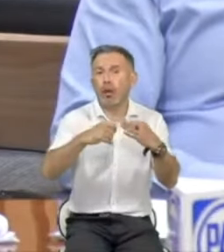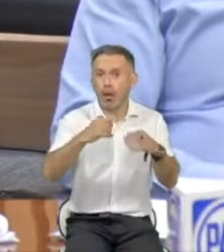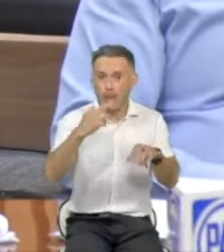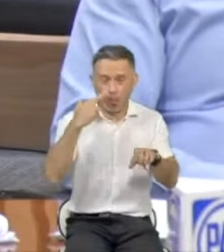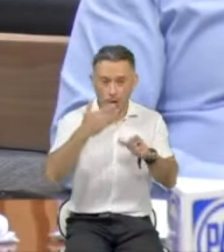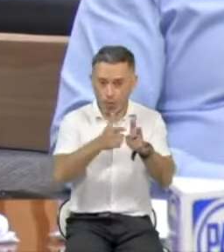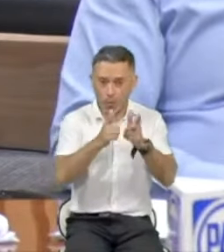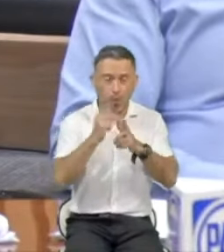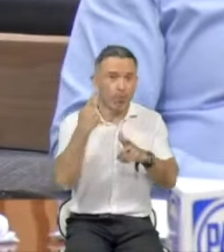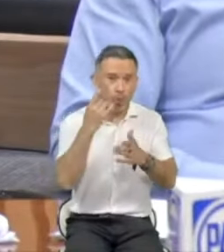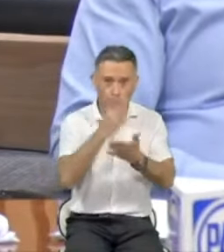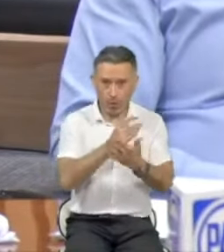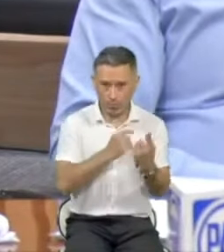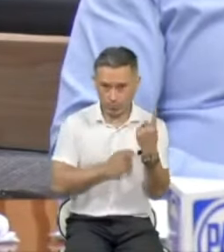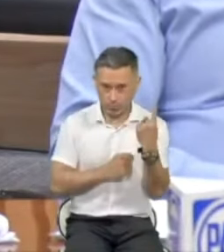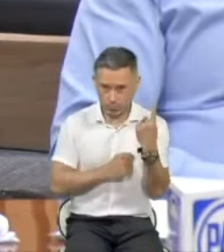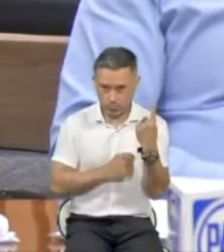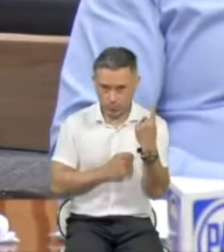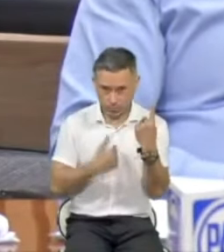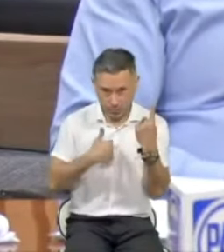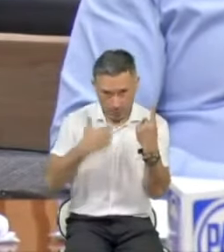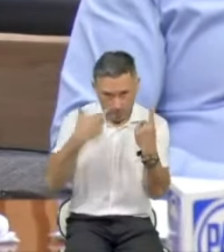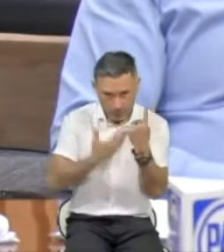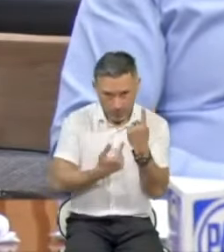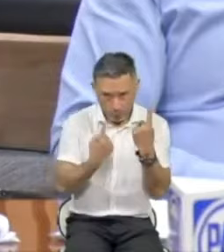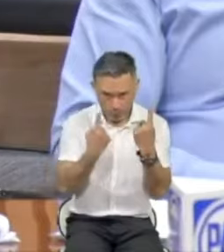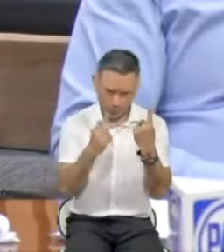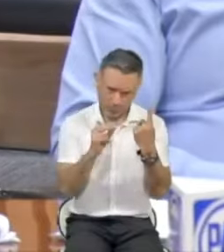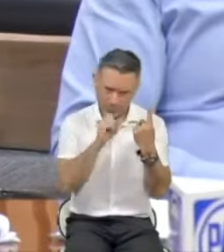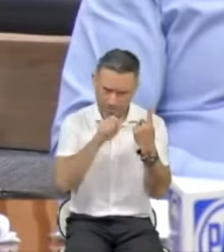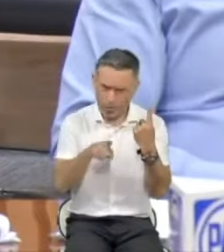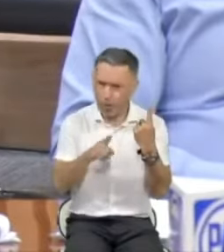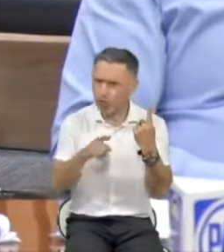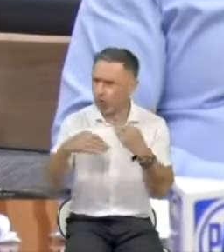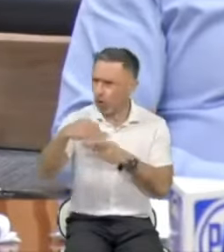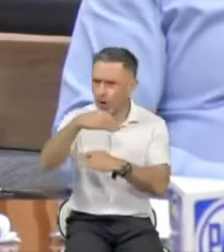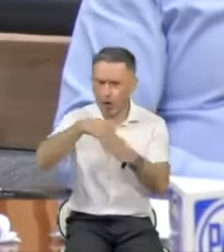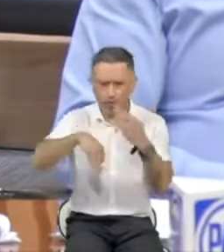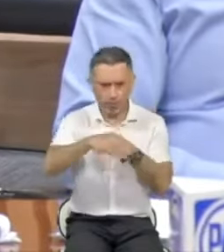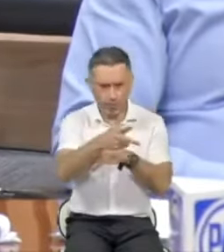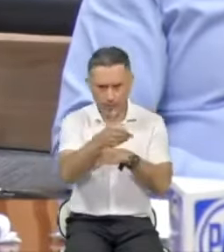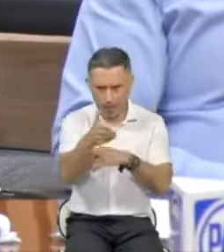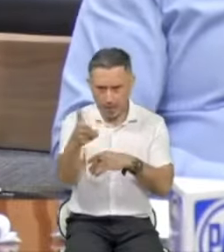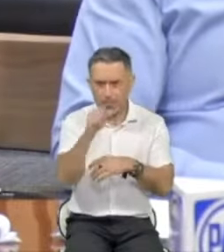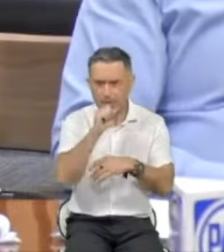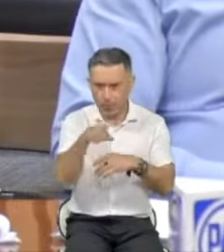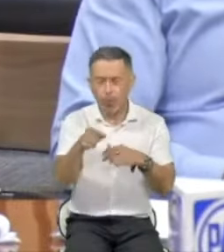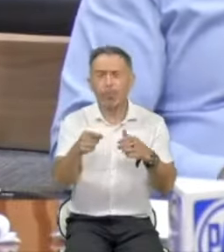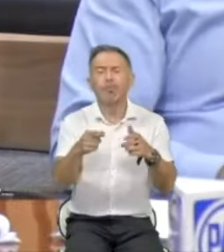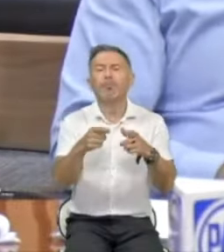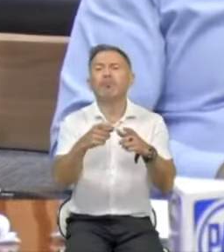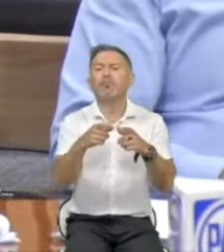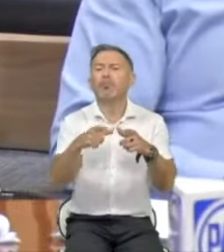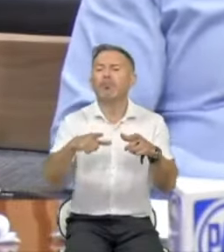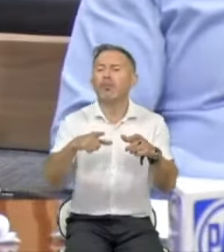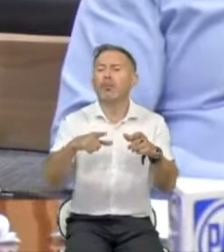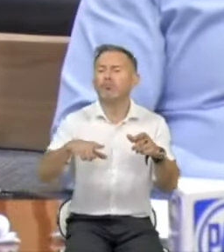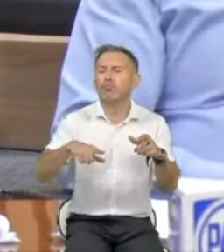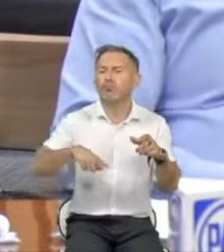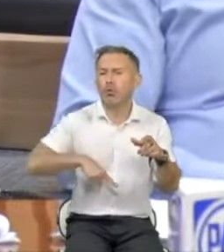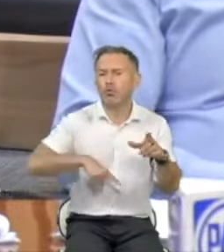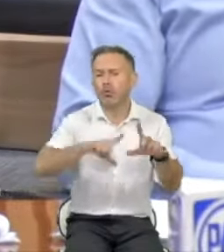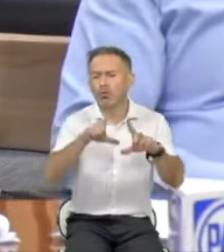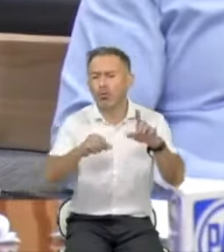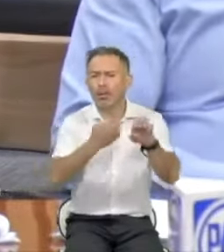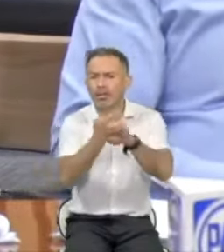es una tarea del conjunto de las fuerzas políticas y gubernamentales para tratar de llevar una elección